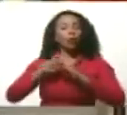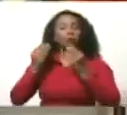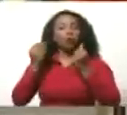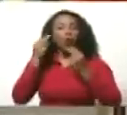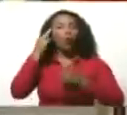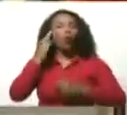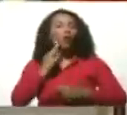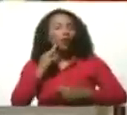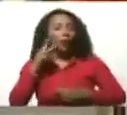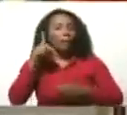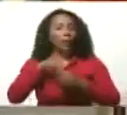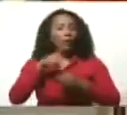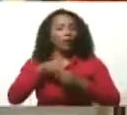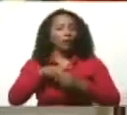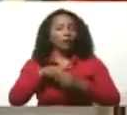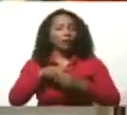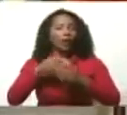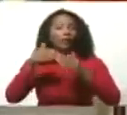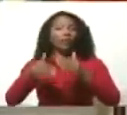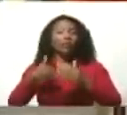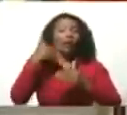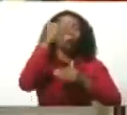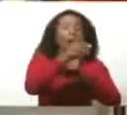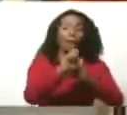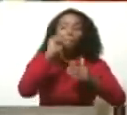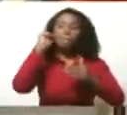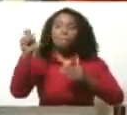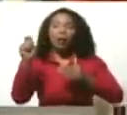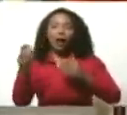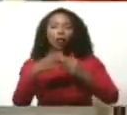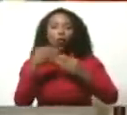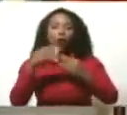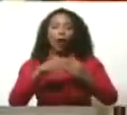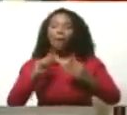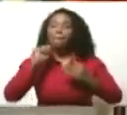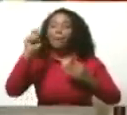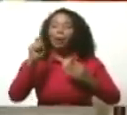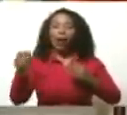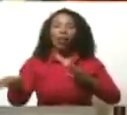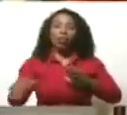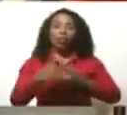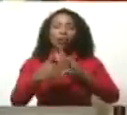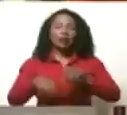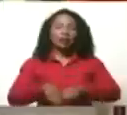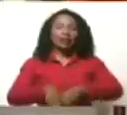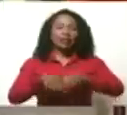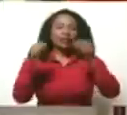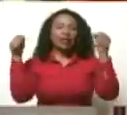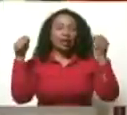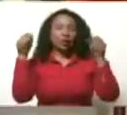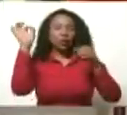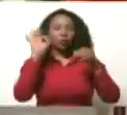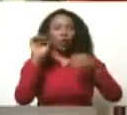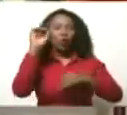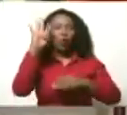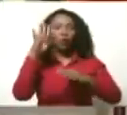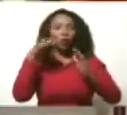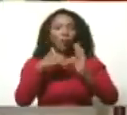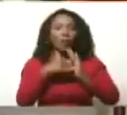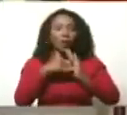a PDVSA, que luego fue pagado en dólares con un daño a la República calculado en